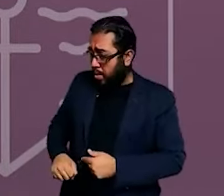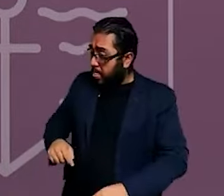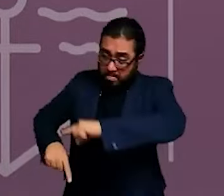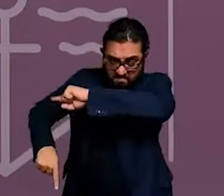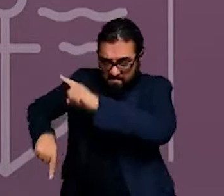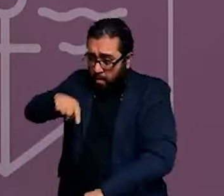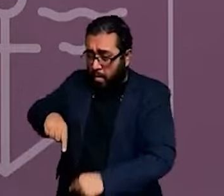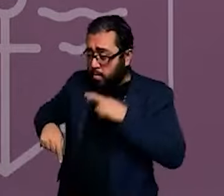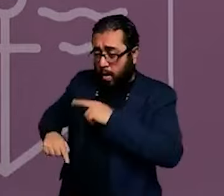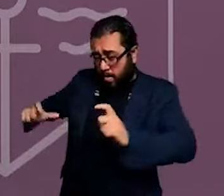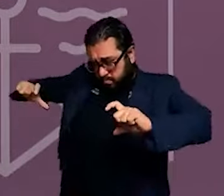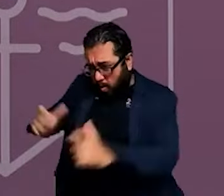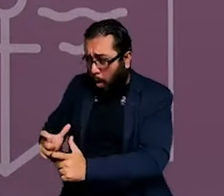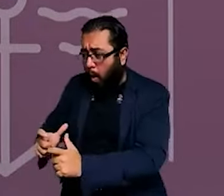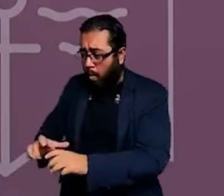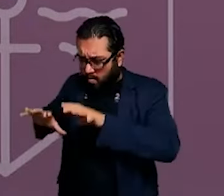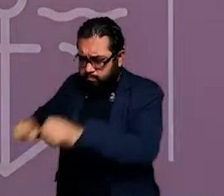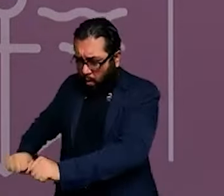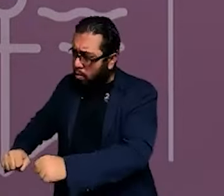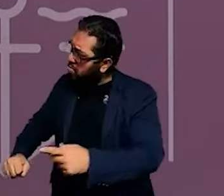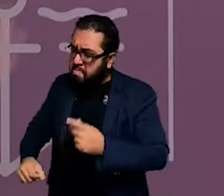sofocarlos, de el grupo que sea,